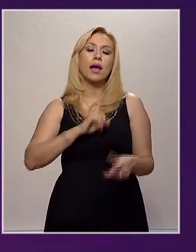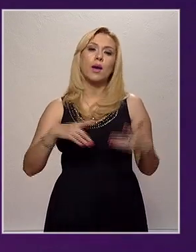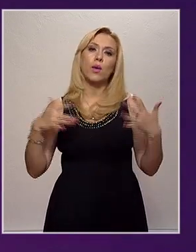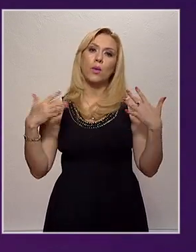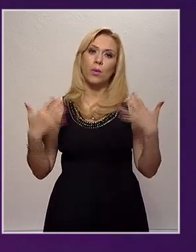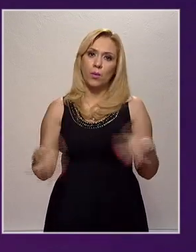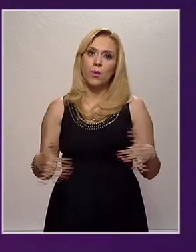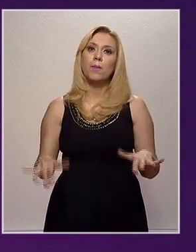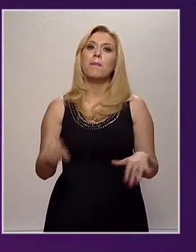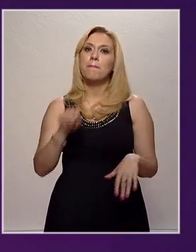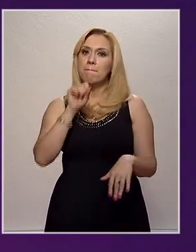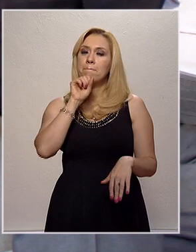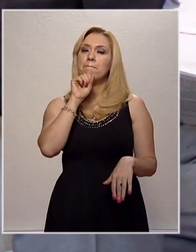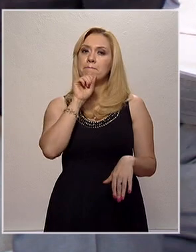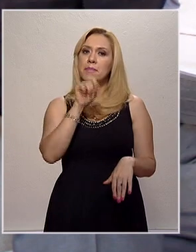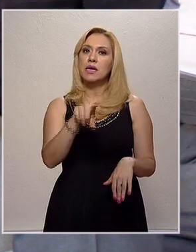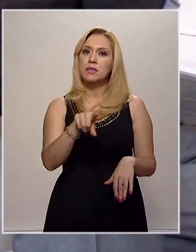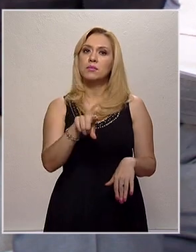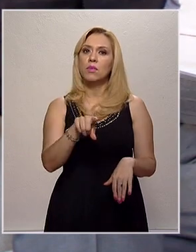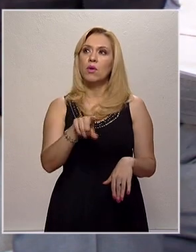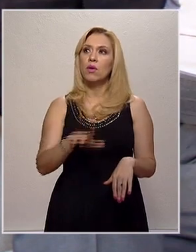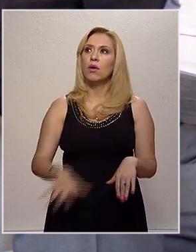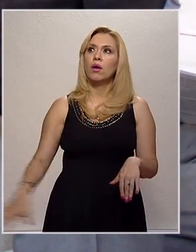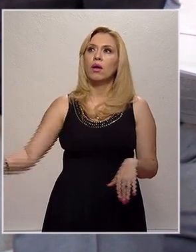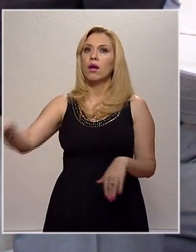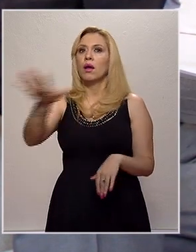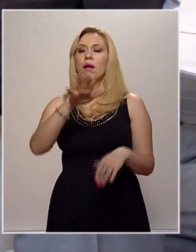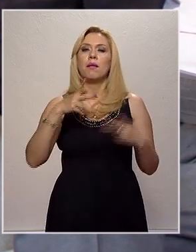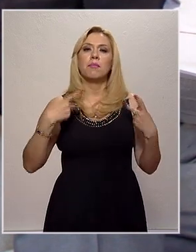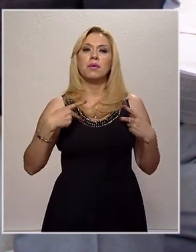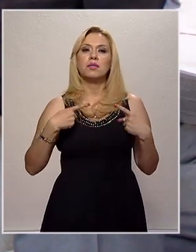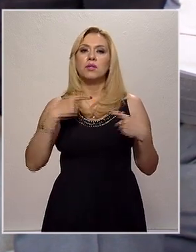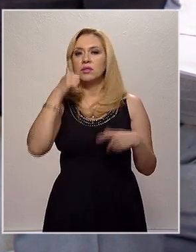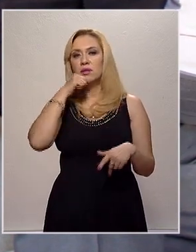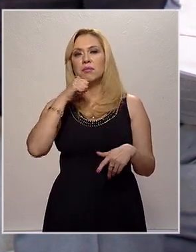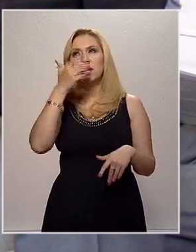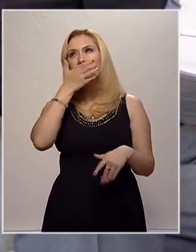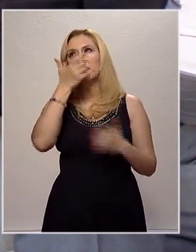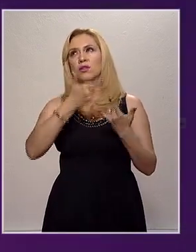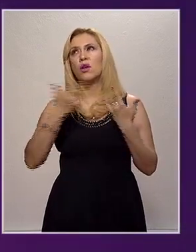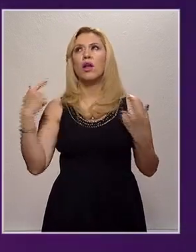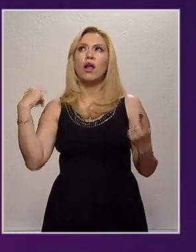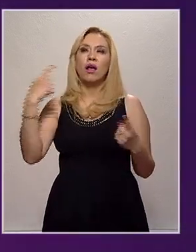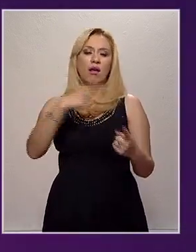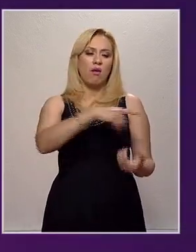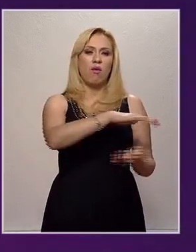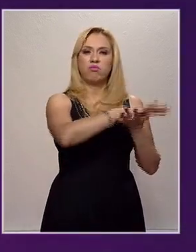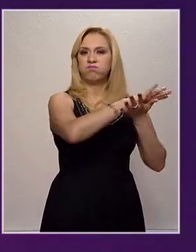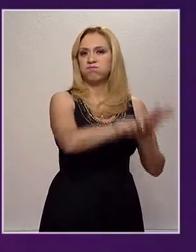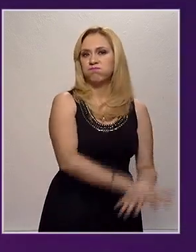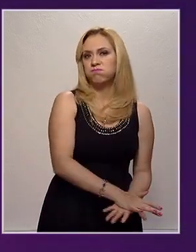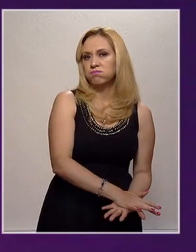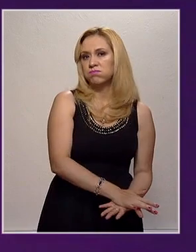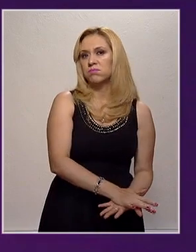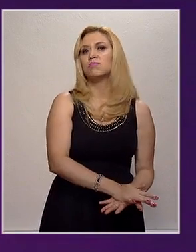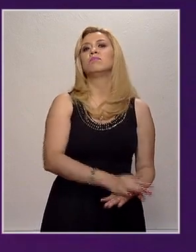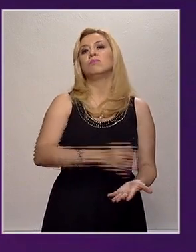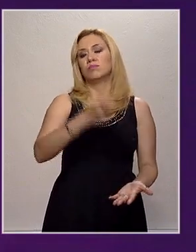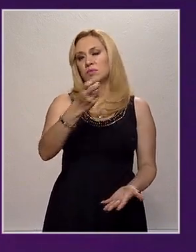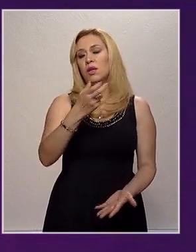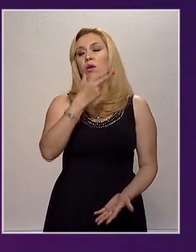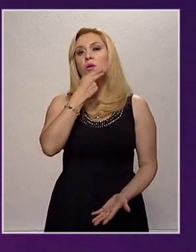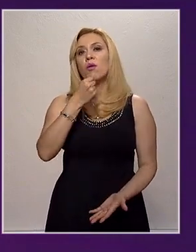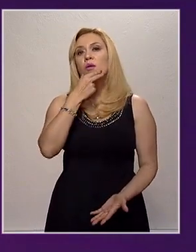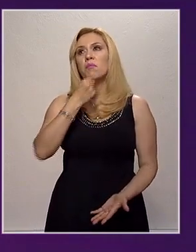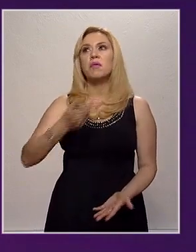sabemos también ha sido una identidad socialmente muy oprimida y que se considera que tienen menos capacidades que los hombres en